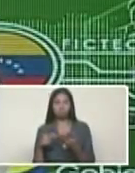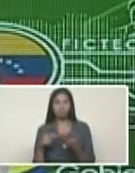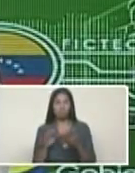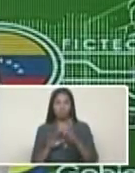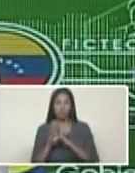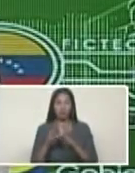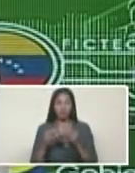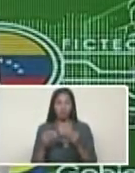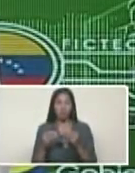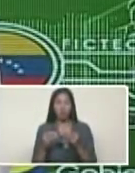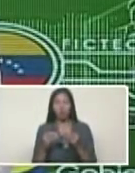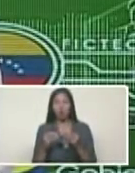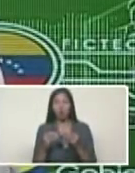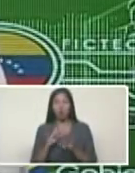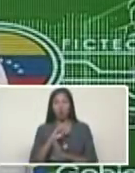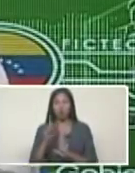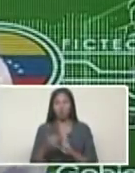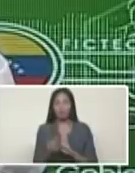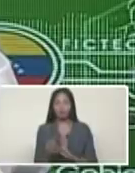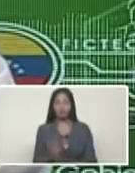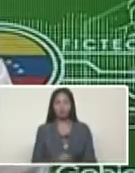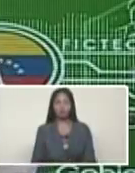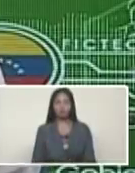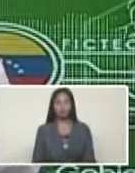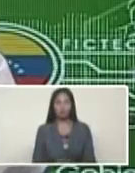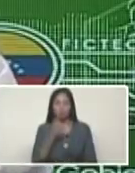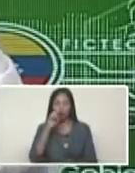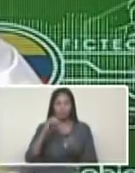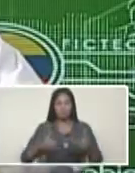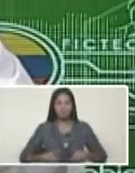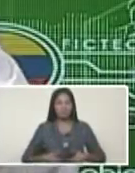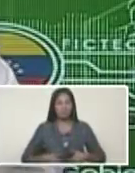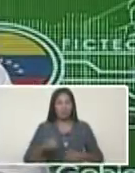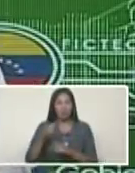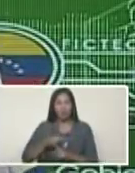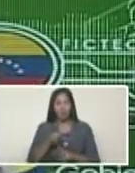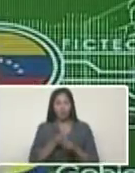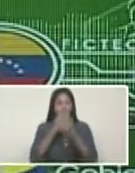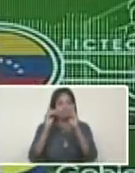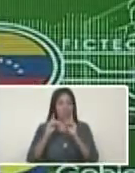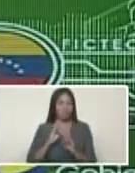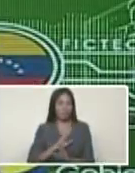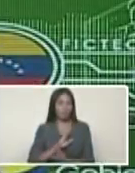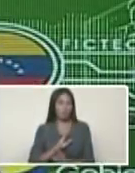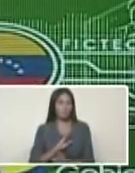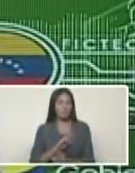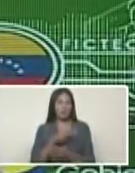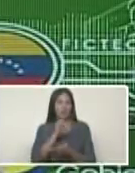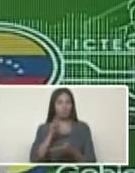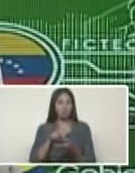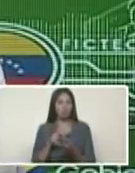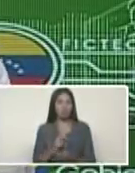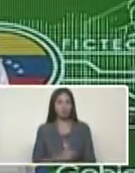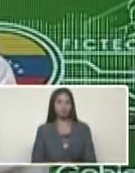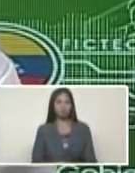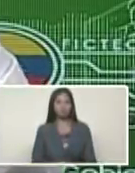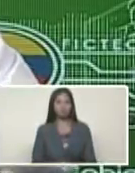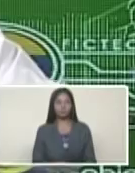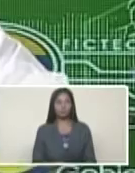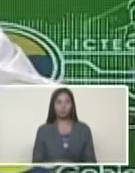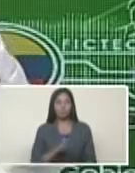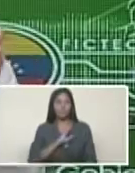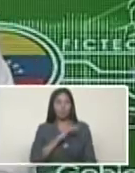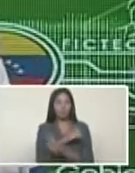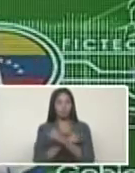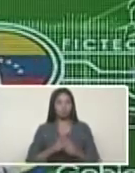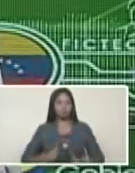a lo concreto. La moral de resistencia, de lucha, de dignidad nacional, la doctrina de una Fuerza Armada